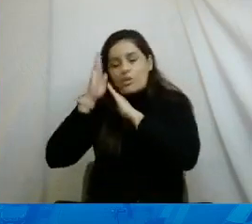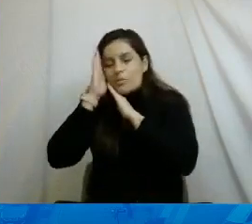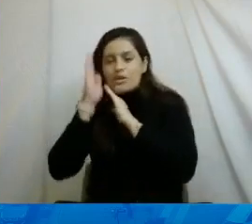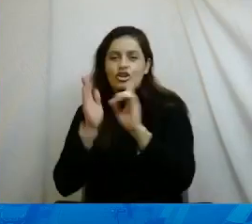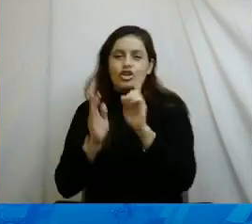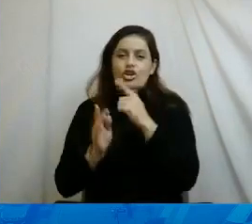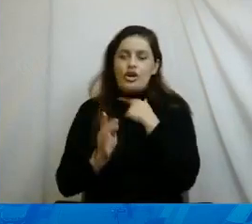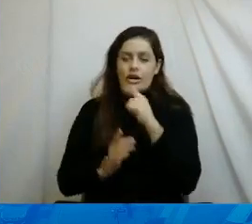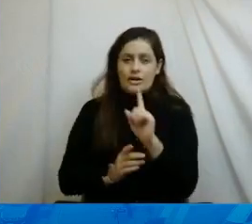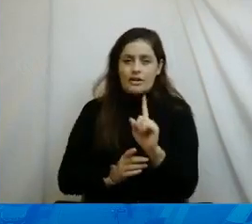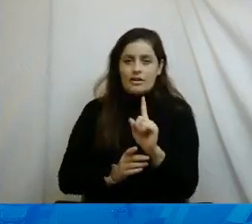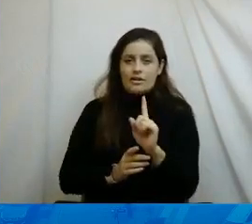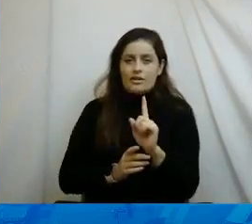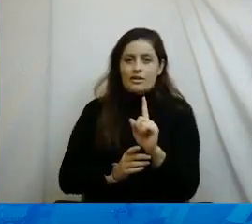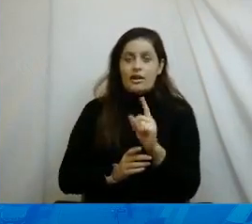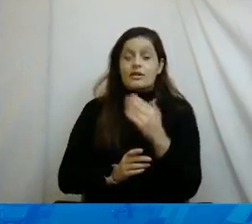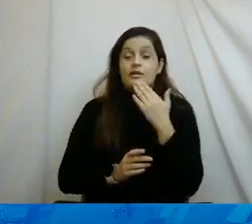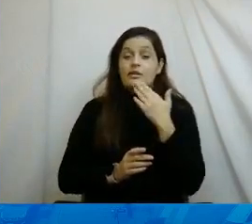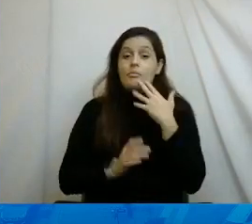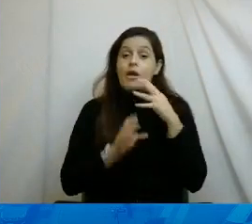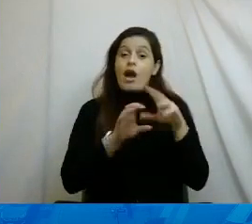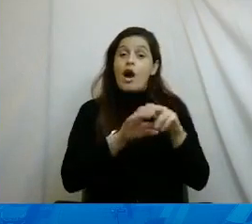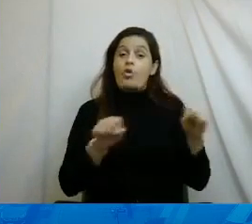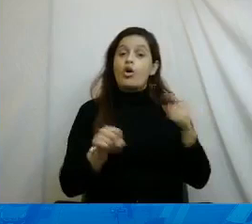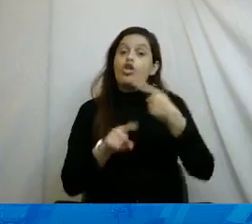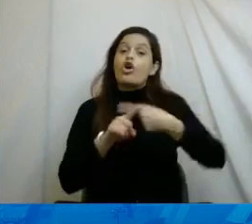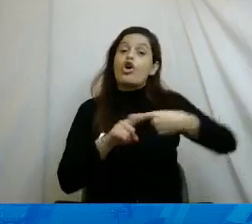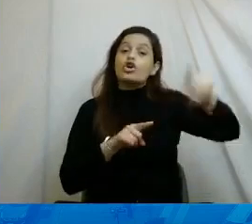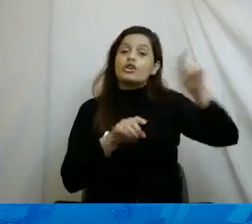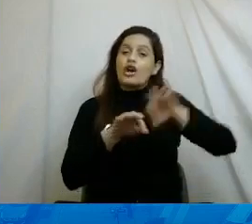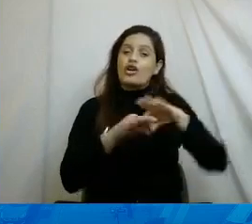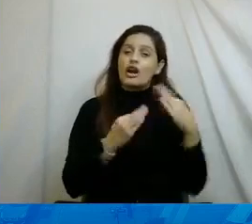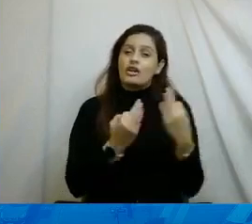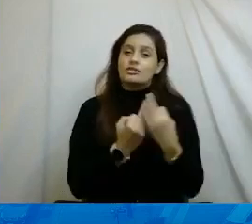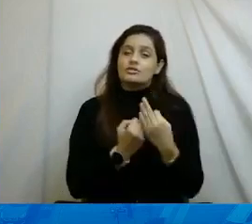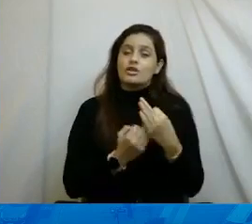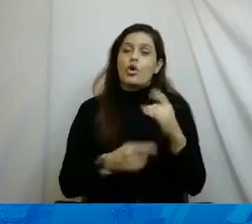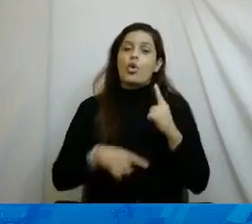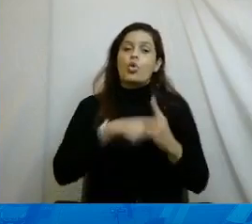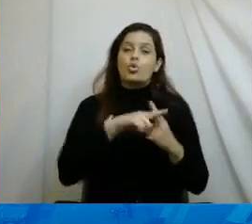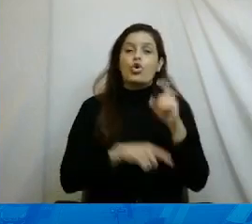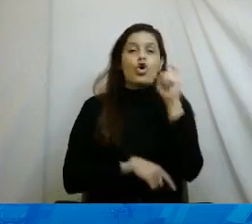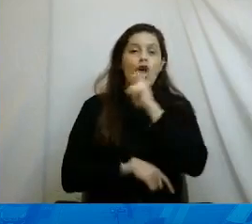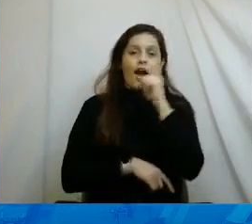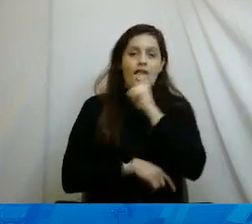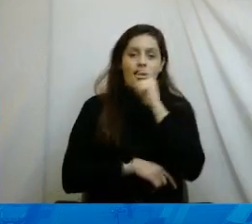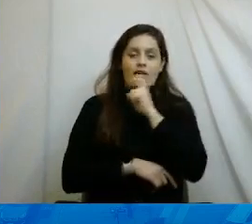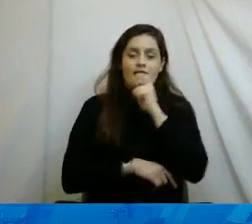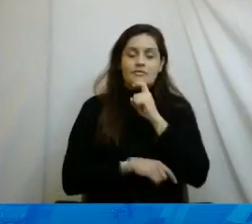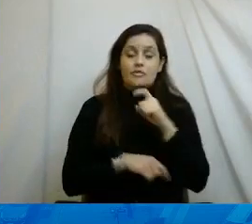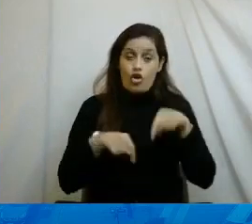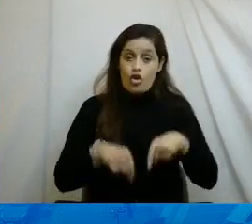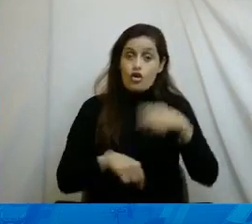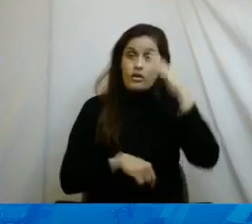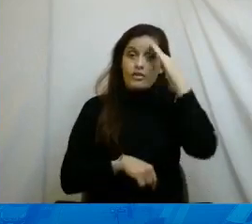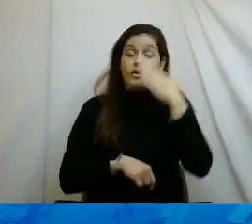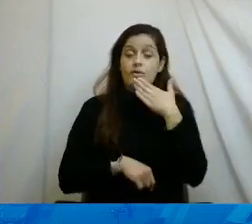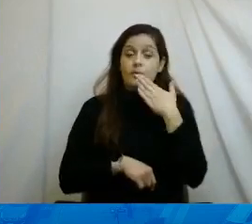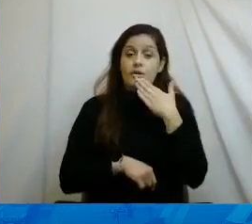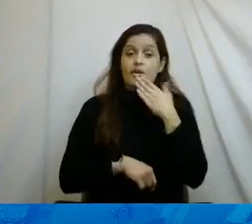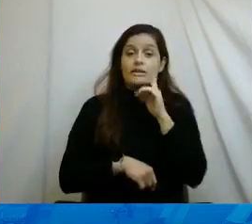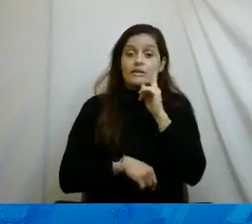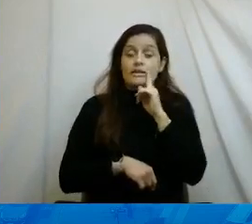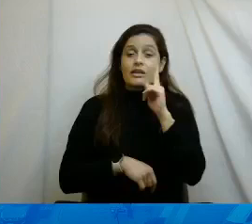hecho las alianzas con otras organizaciones de la sociedad civil, en este caso con Cruz Roja. ¿Ya? Cruz Roja hoy día está en una